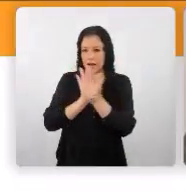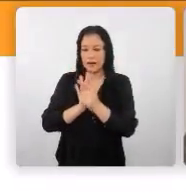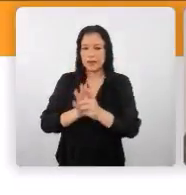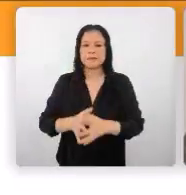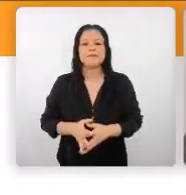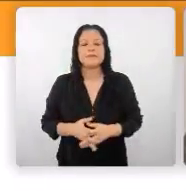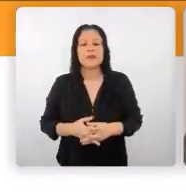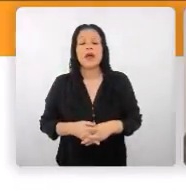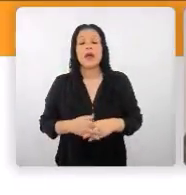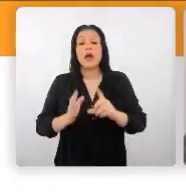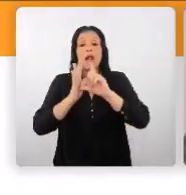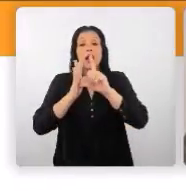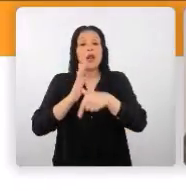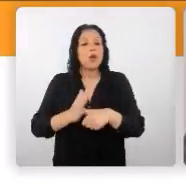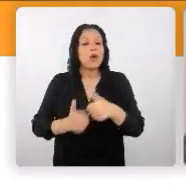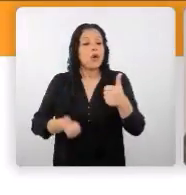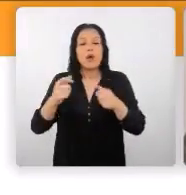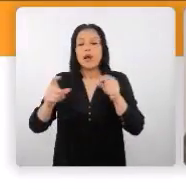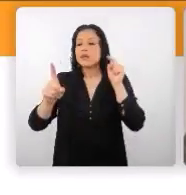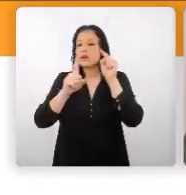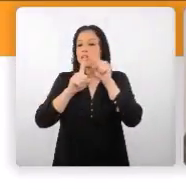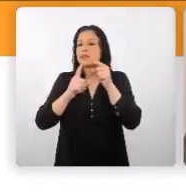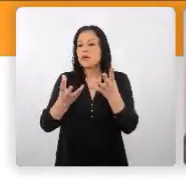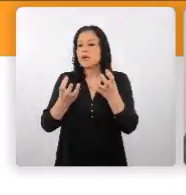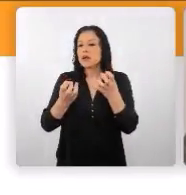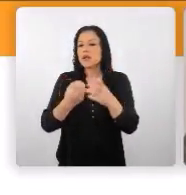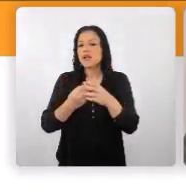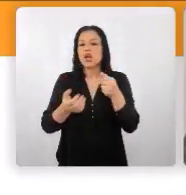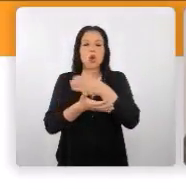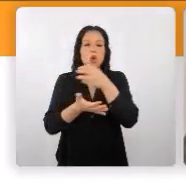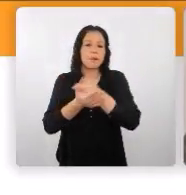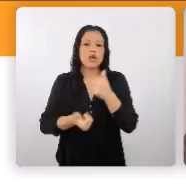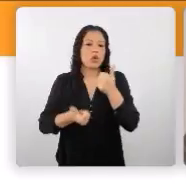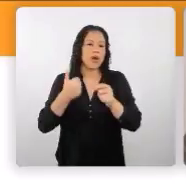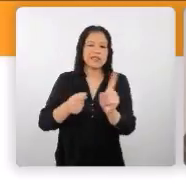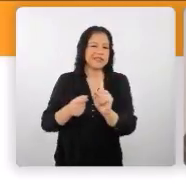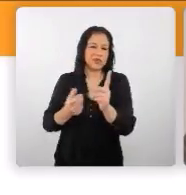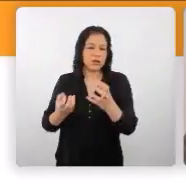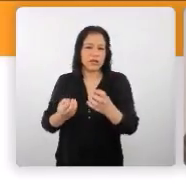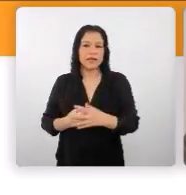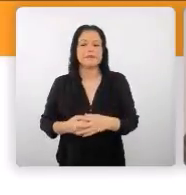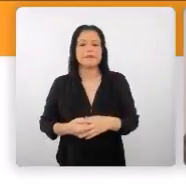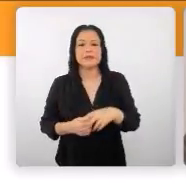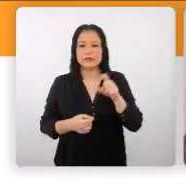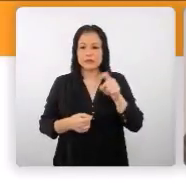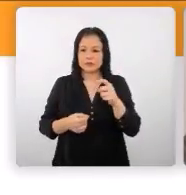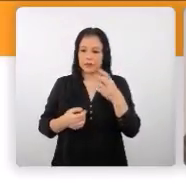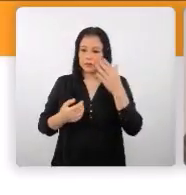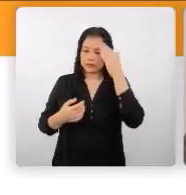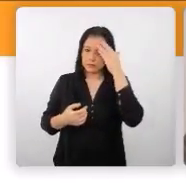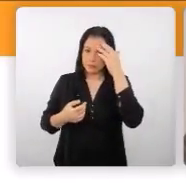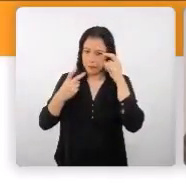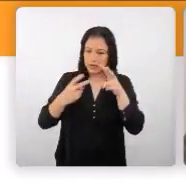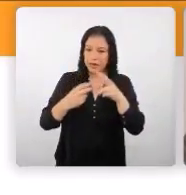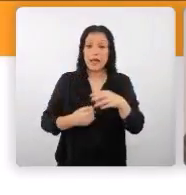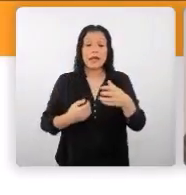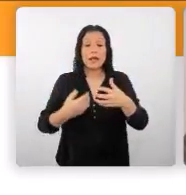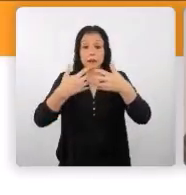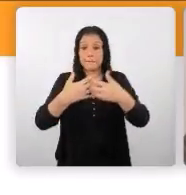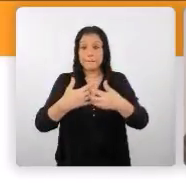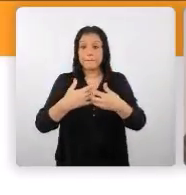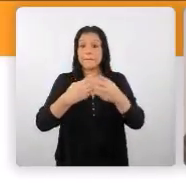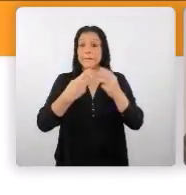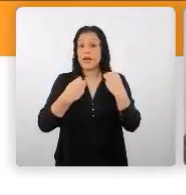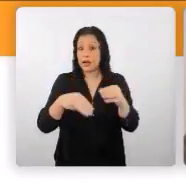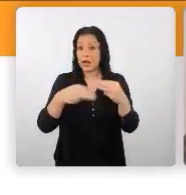Luego tenemos, ¿qué buscan los compradores alemanes y qué no buscan? Hay que considerar que el mercado alemán es